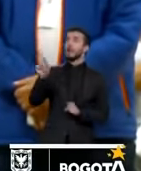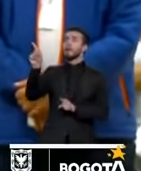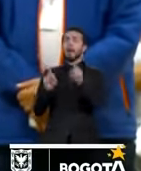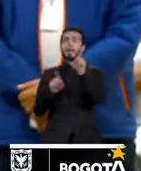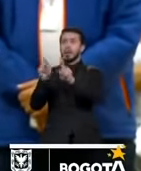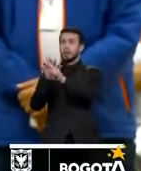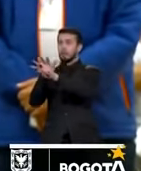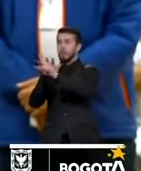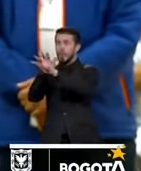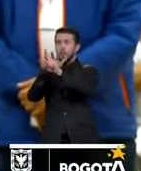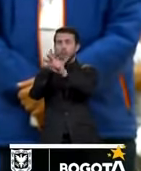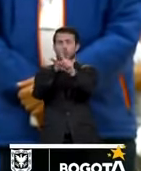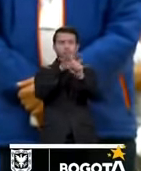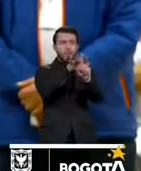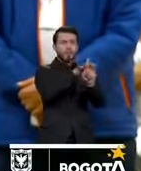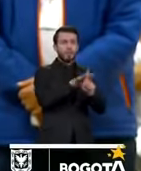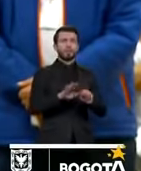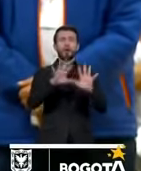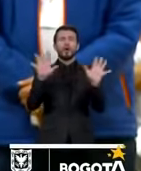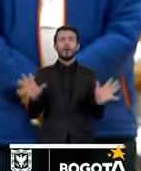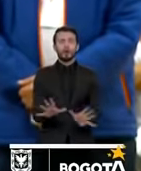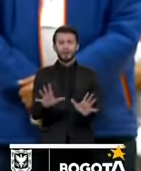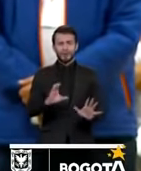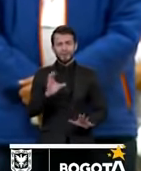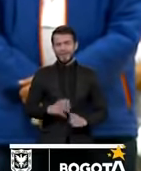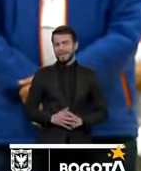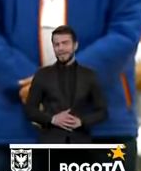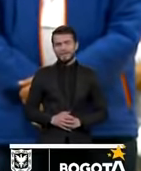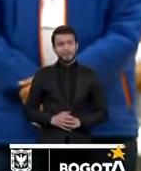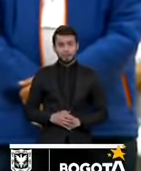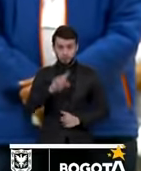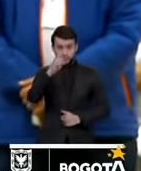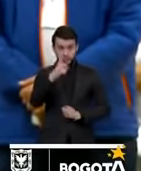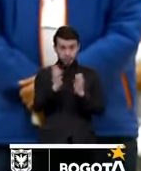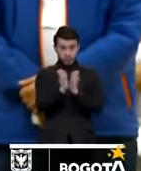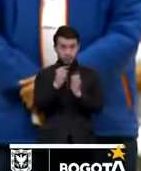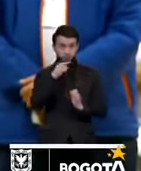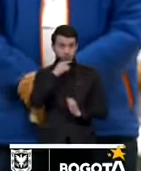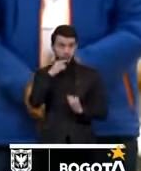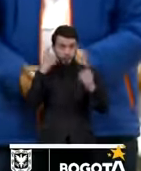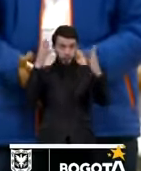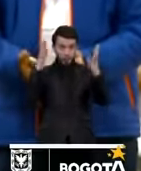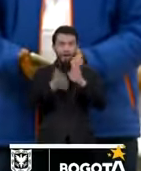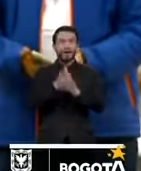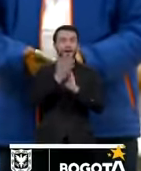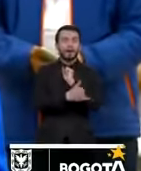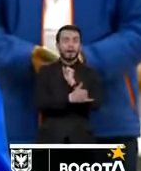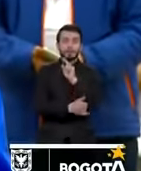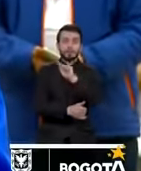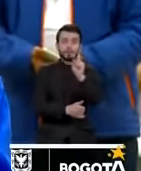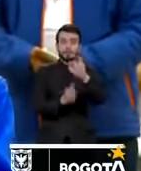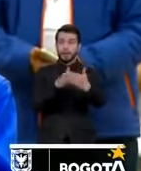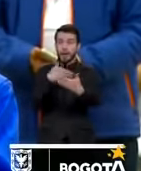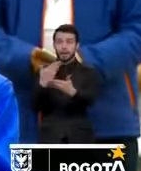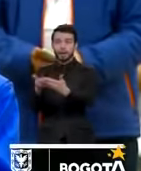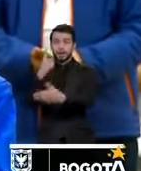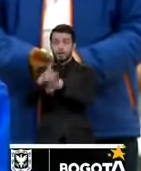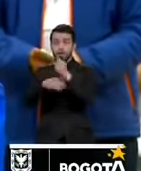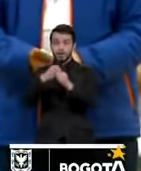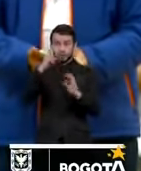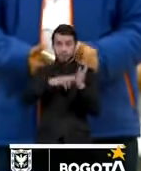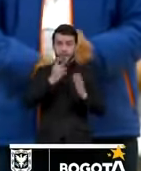responsabilidad. Ni el 1 de mayo ni en adelante hay puentes para salir a pasear. No, ya puente no quiere